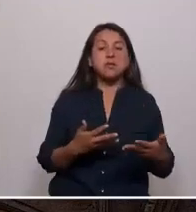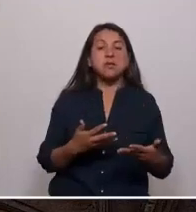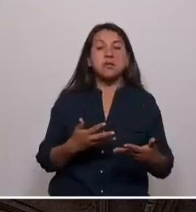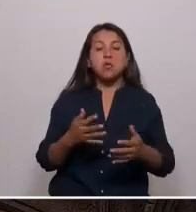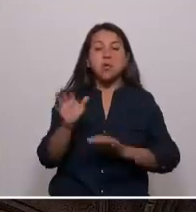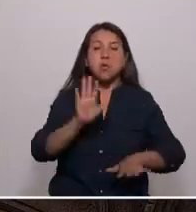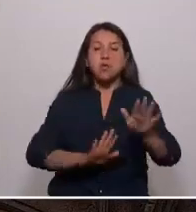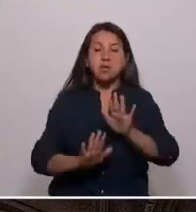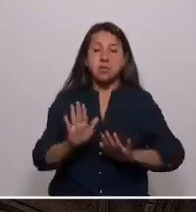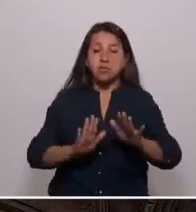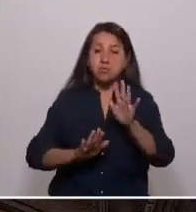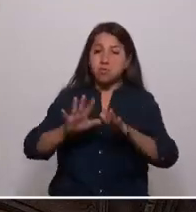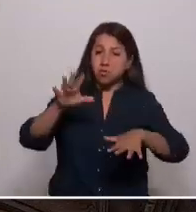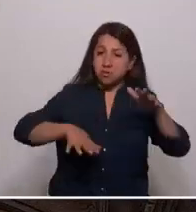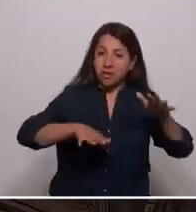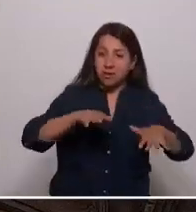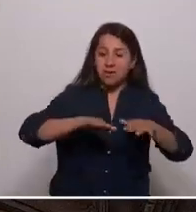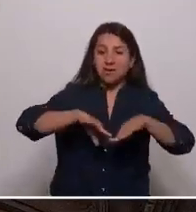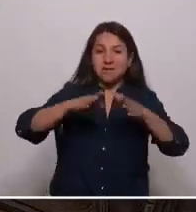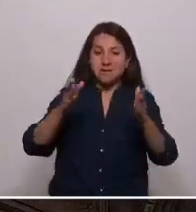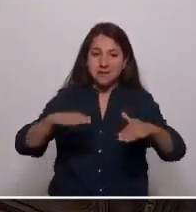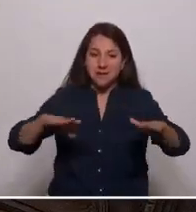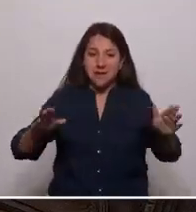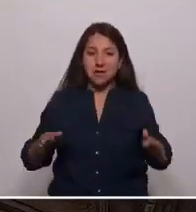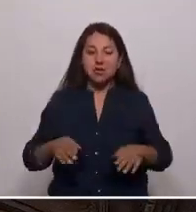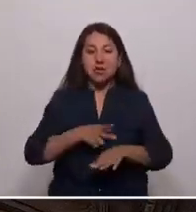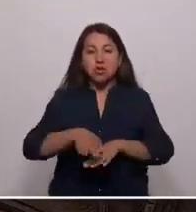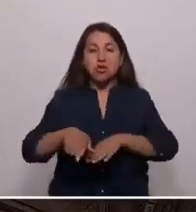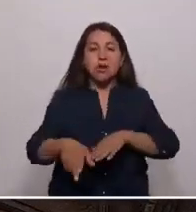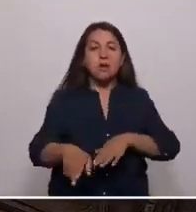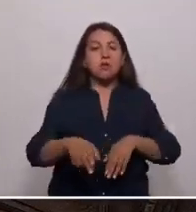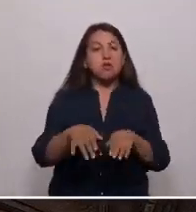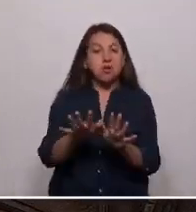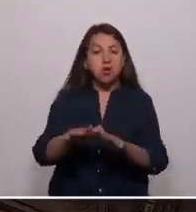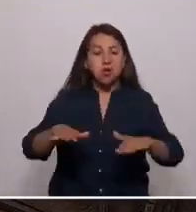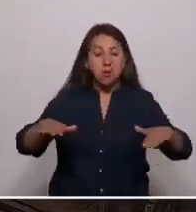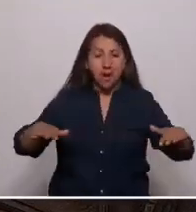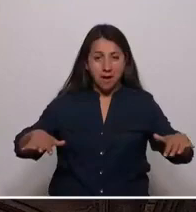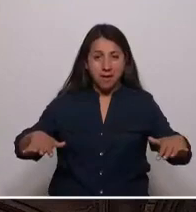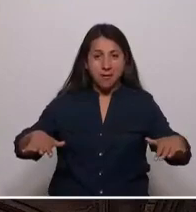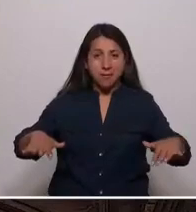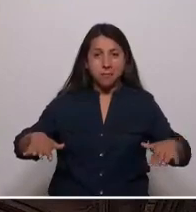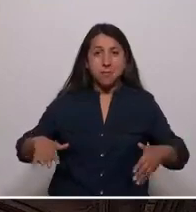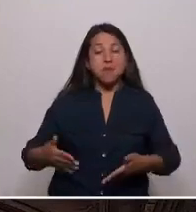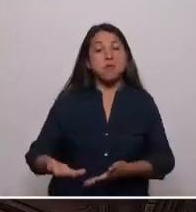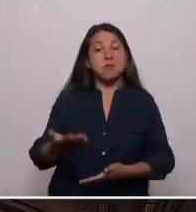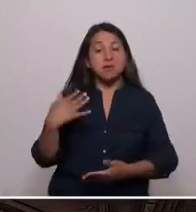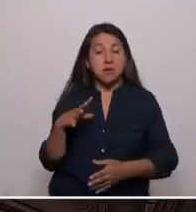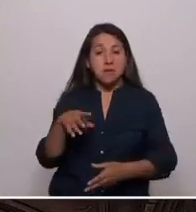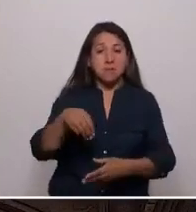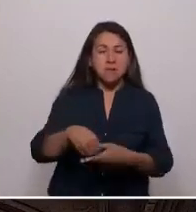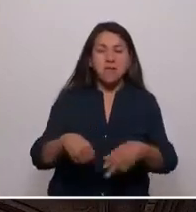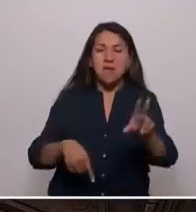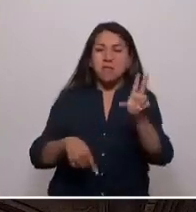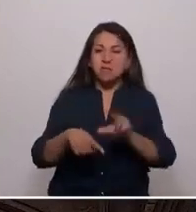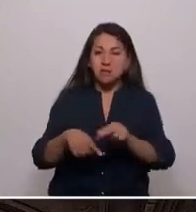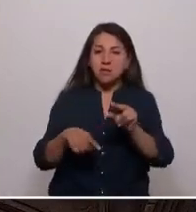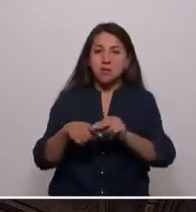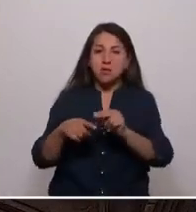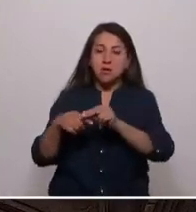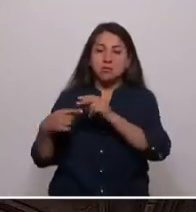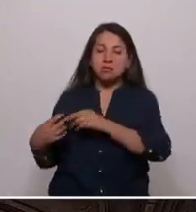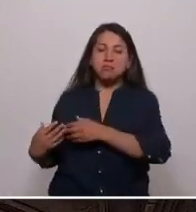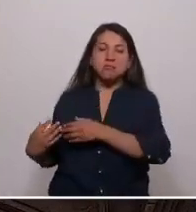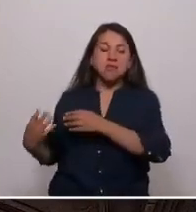los cerros, los ríos y los mares. Lo anterior es parte de un antiguo Ngetram, propio de